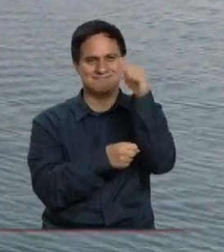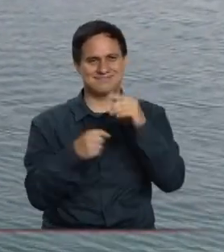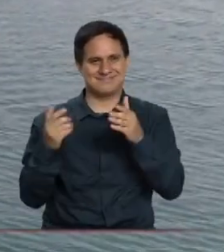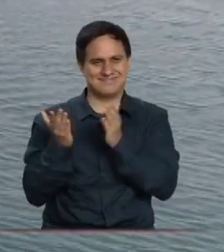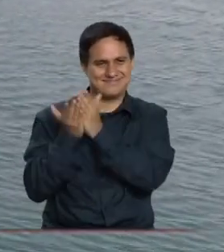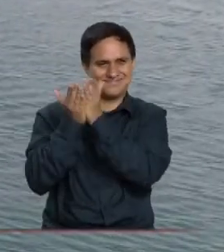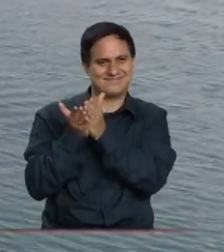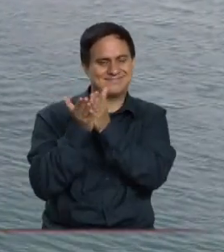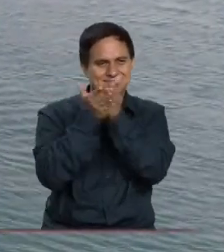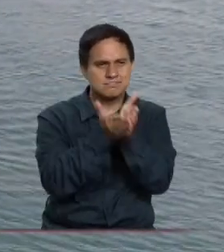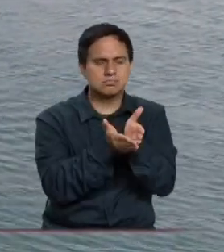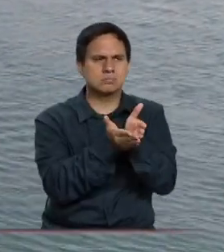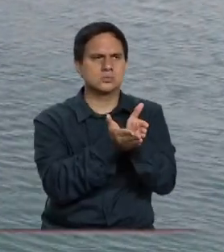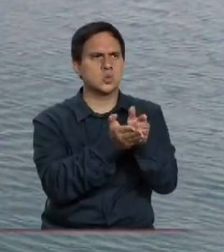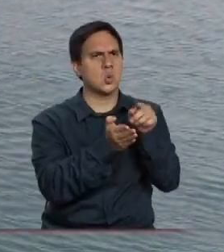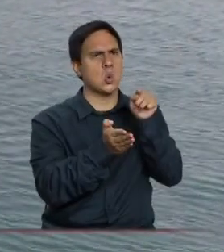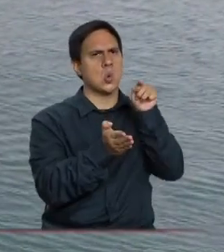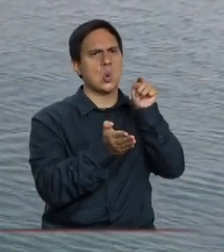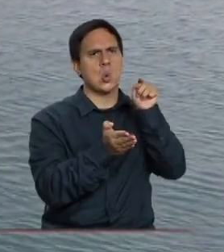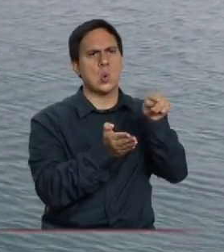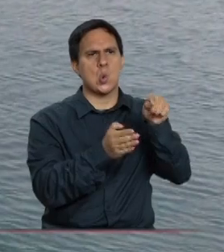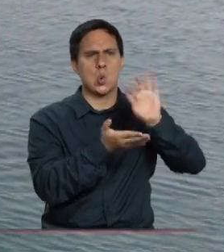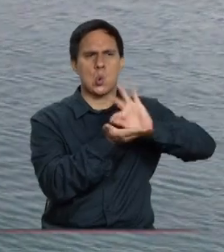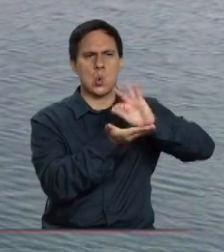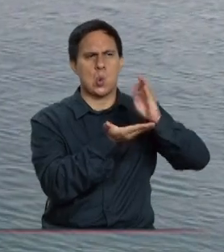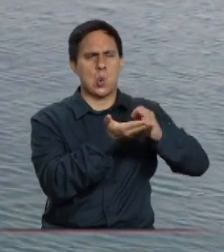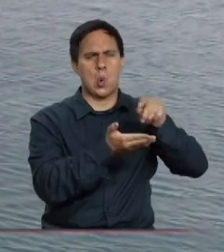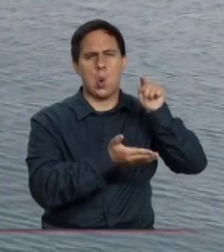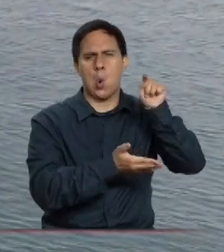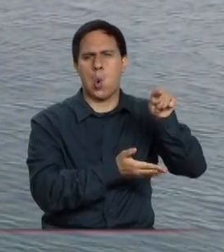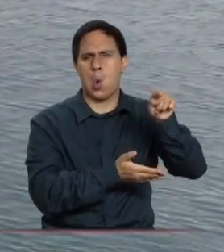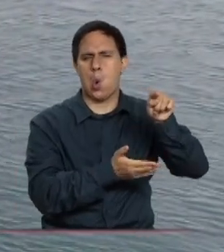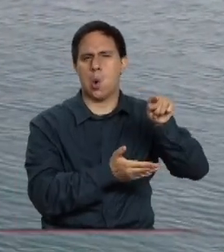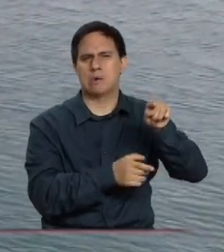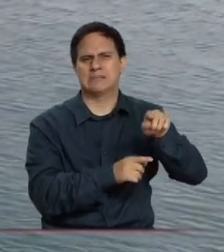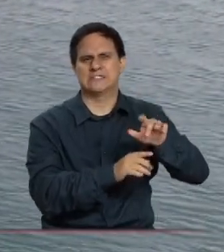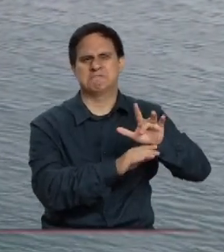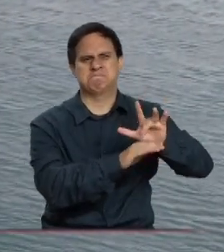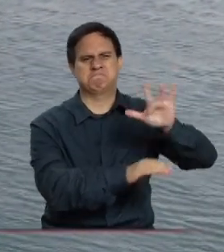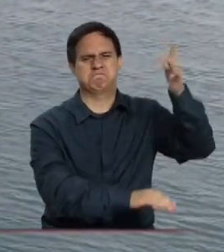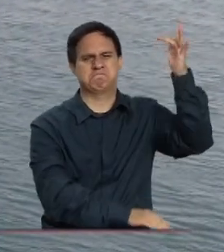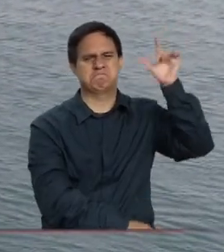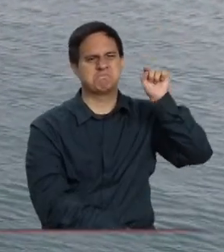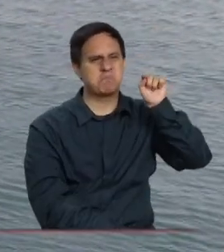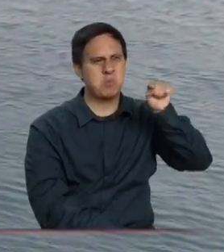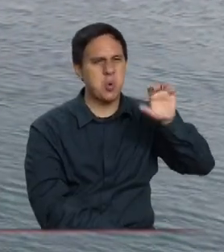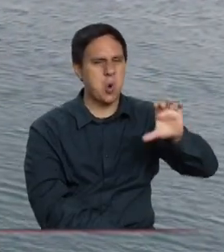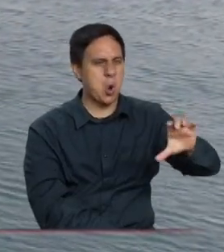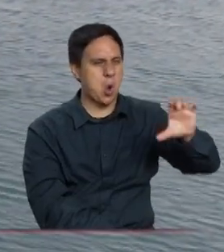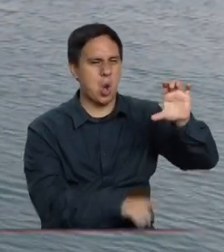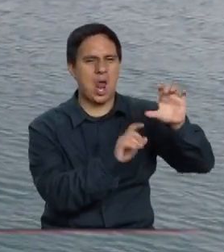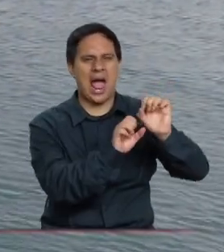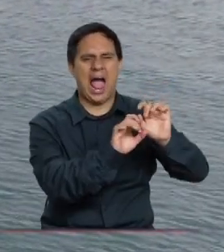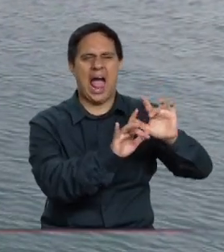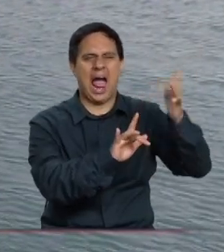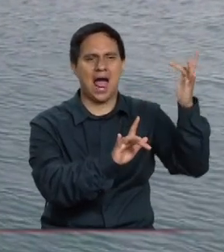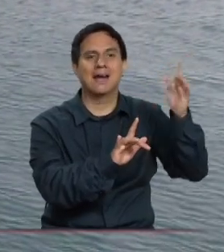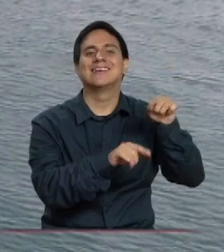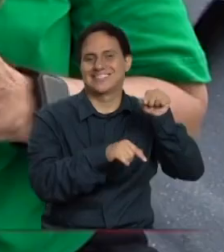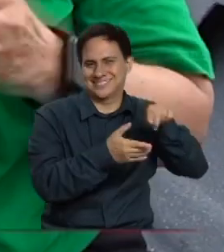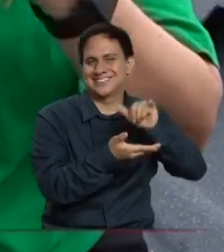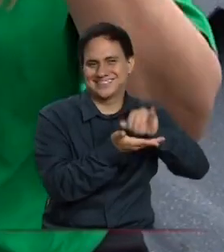la perla más grande del Pacífico colombiano por eso tumaco he llamado la perla del Pacífico